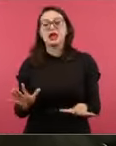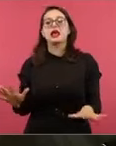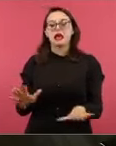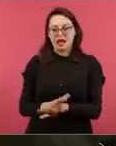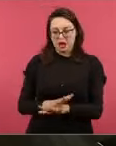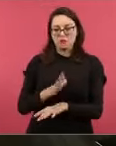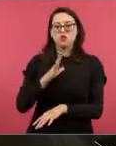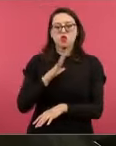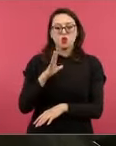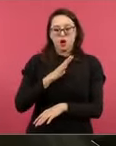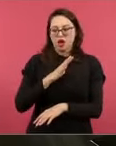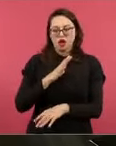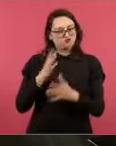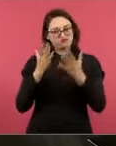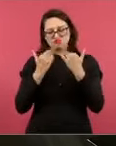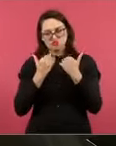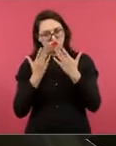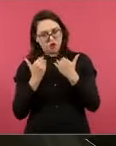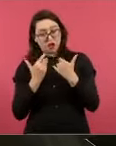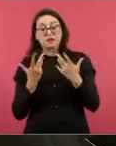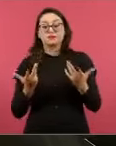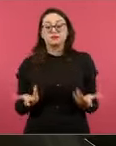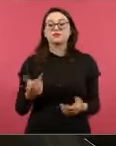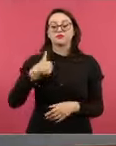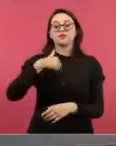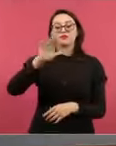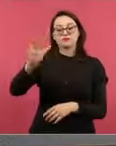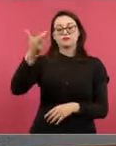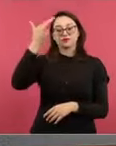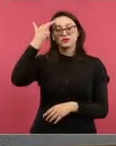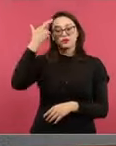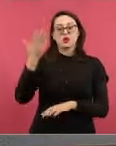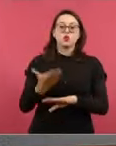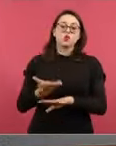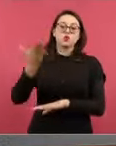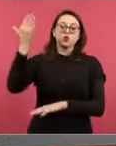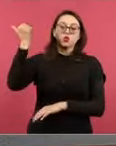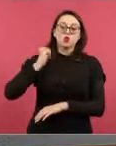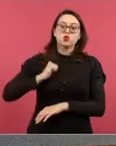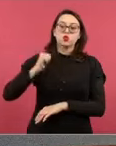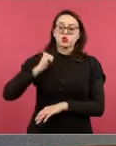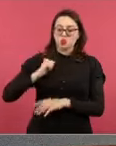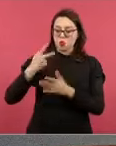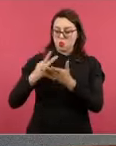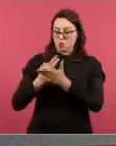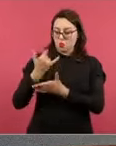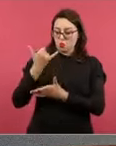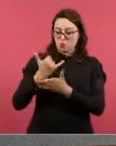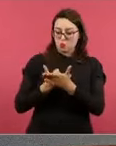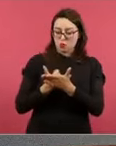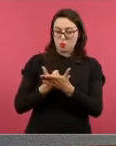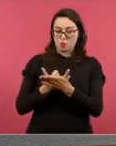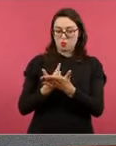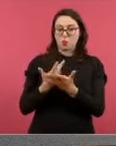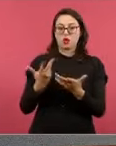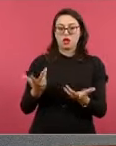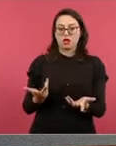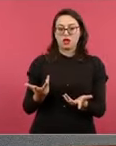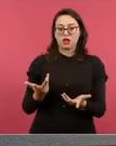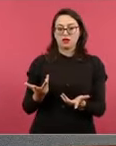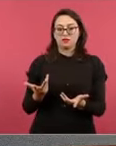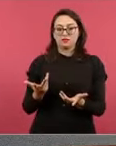los niños. Yo tenía una asignatura que en aquella época, desafortunadamente, gracias a que ahora ya es por proyectos y es oficial,